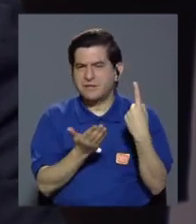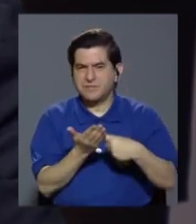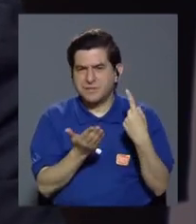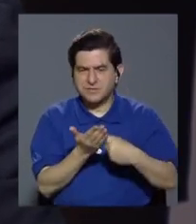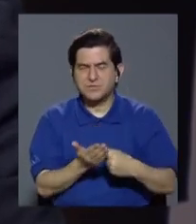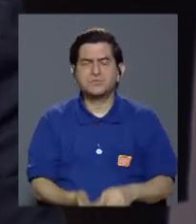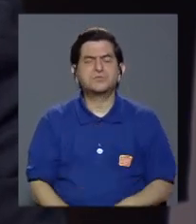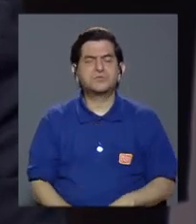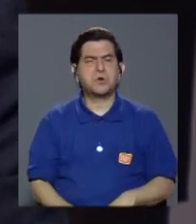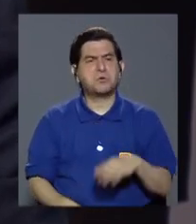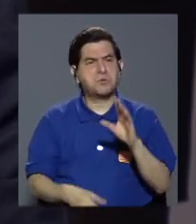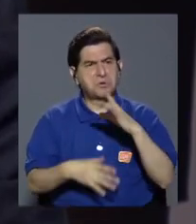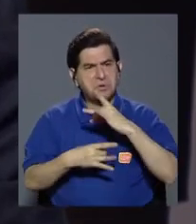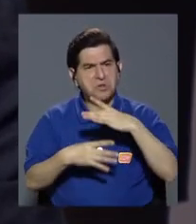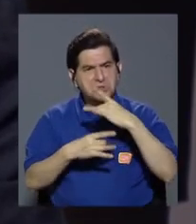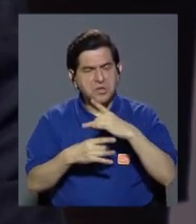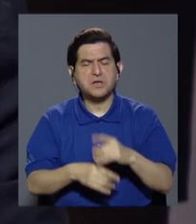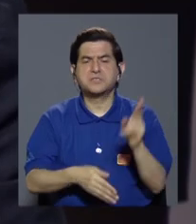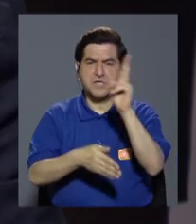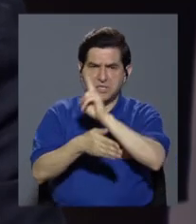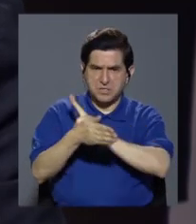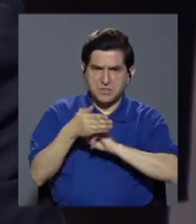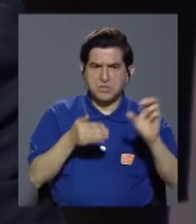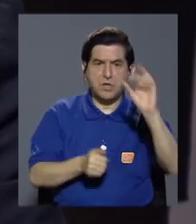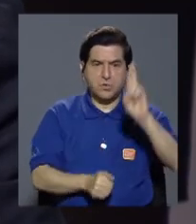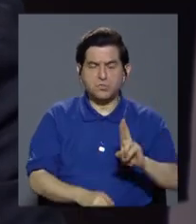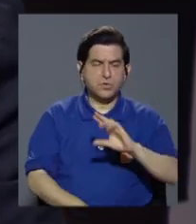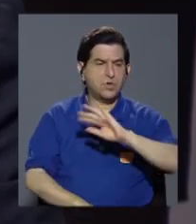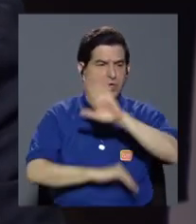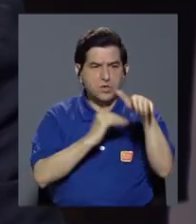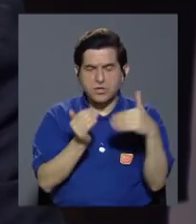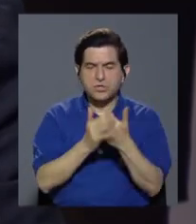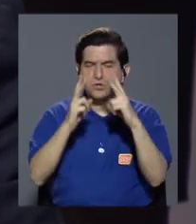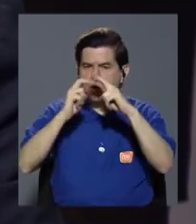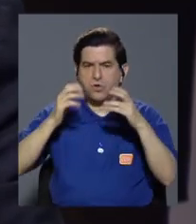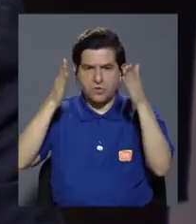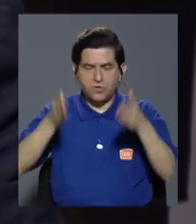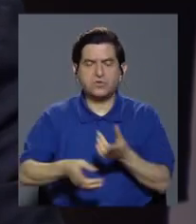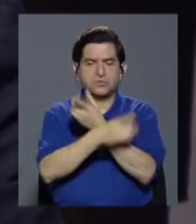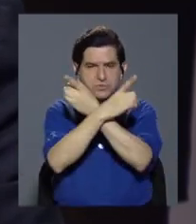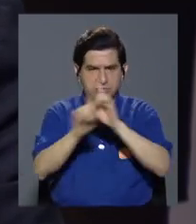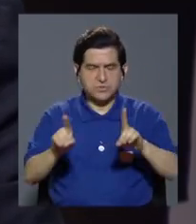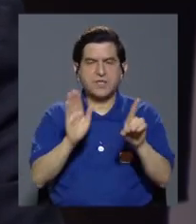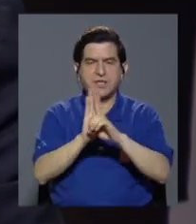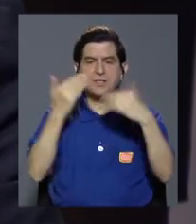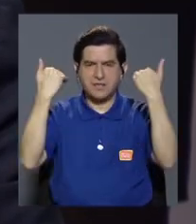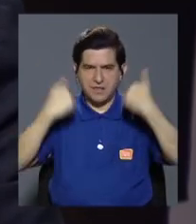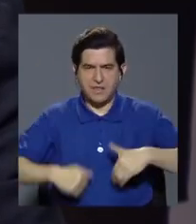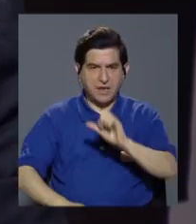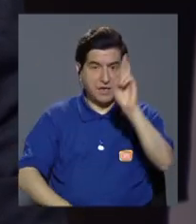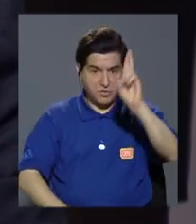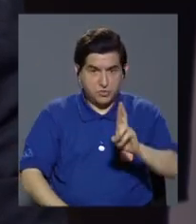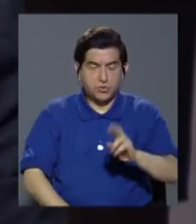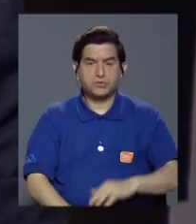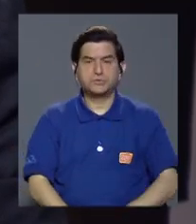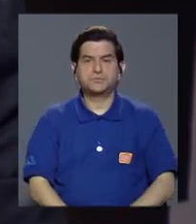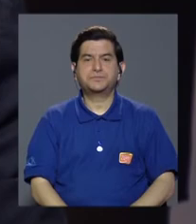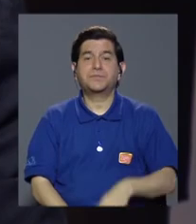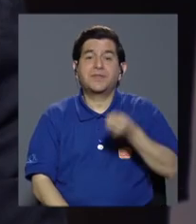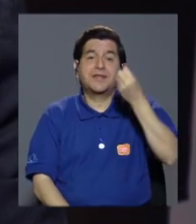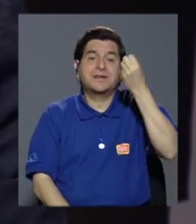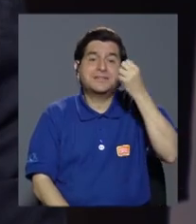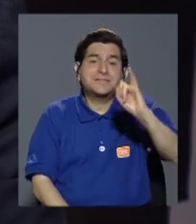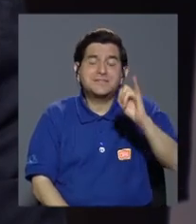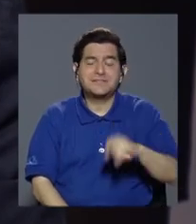interesante tanto para la ucedé para el resto de analistas de la democracia de los derechos humanos en costa rica es si probablemente